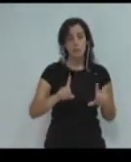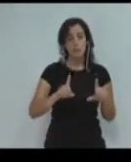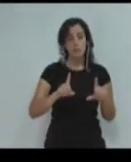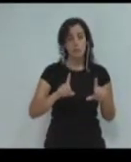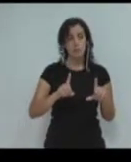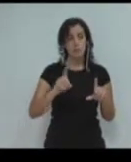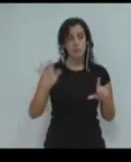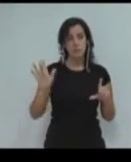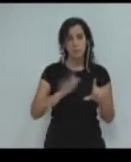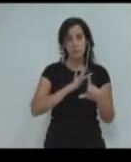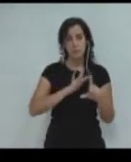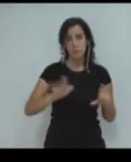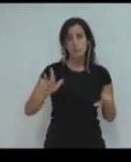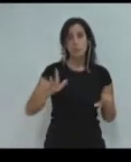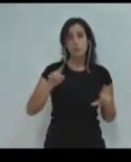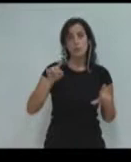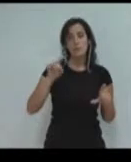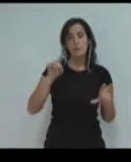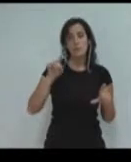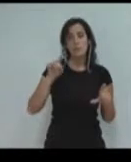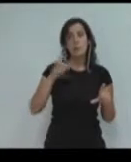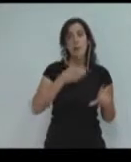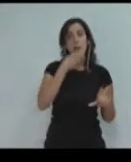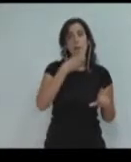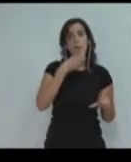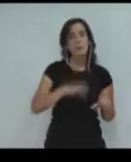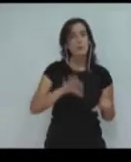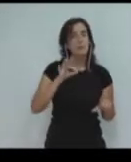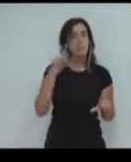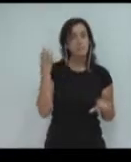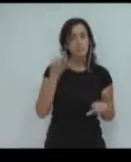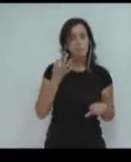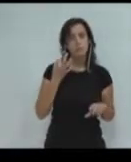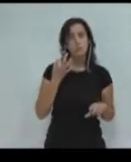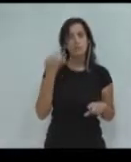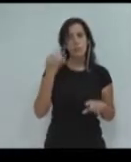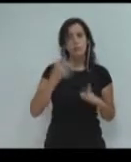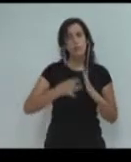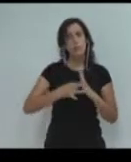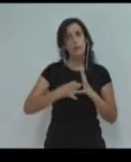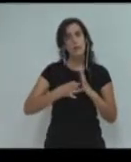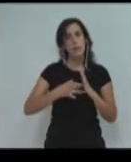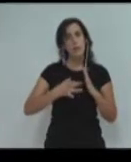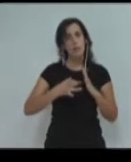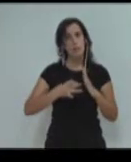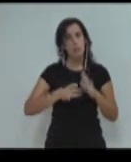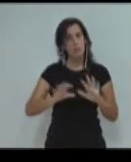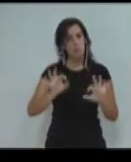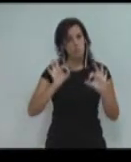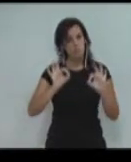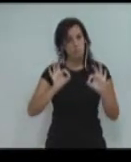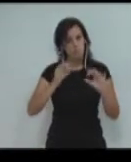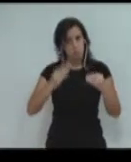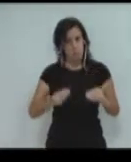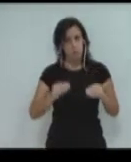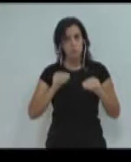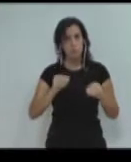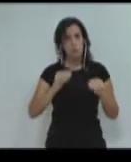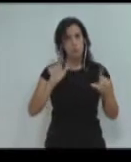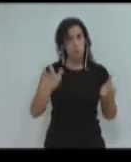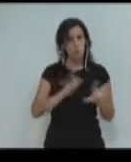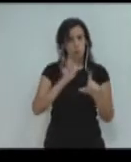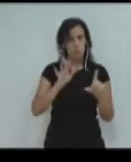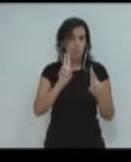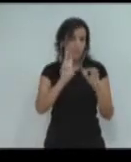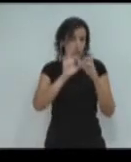su momento que tenía que hacer con una calidad X su dispositivo en cuanto a